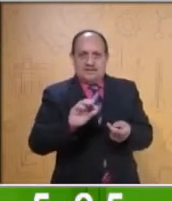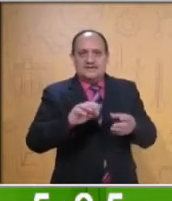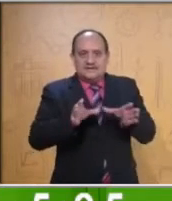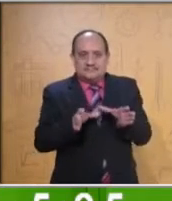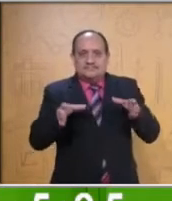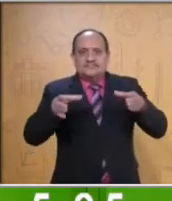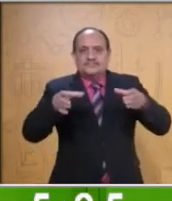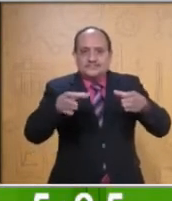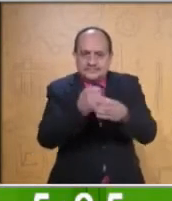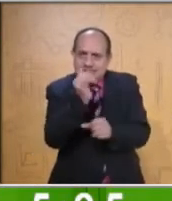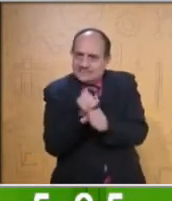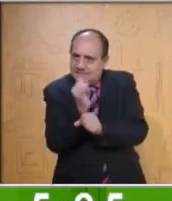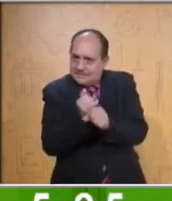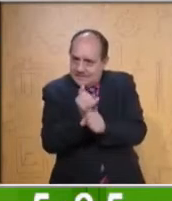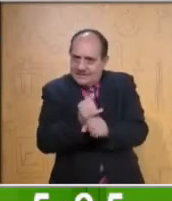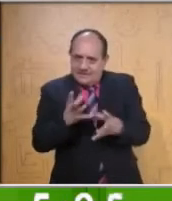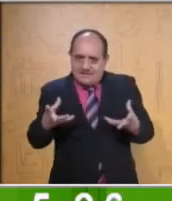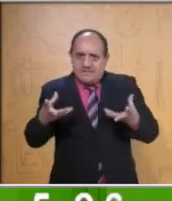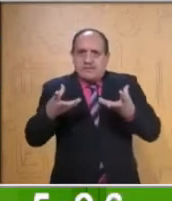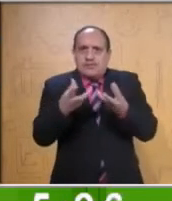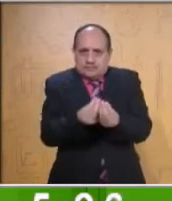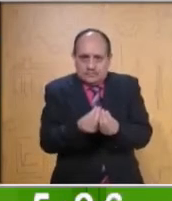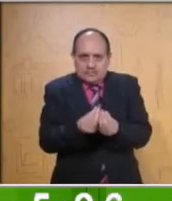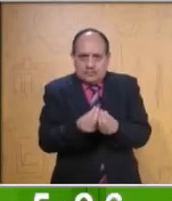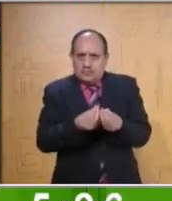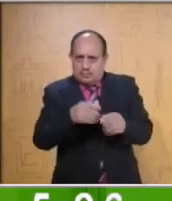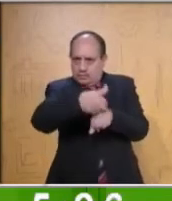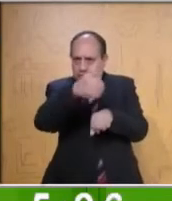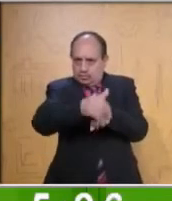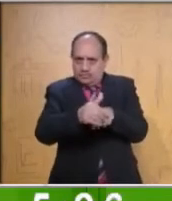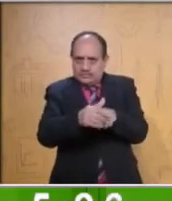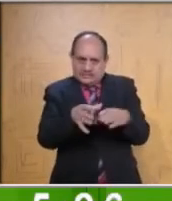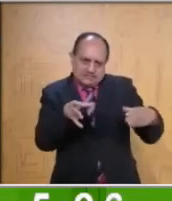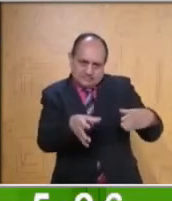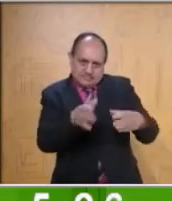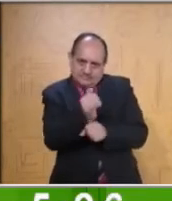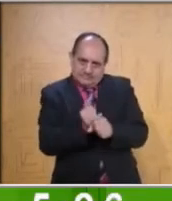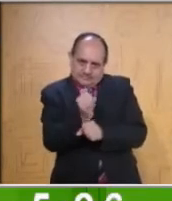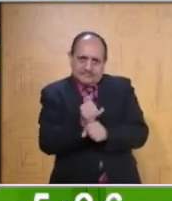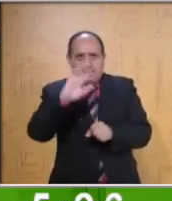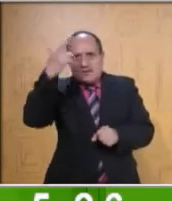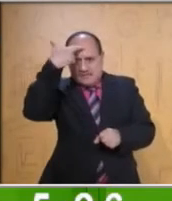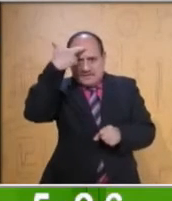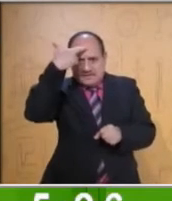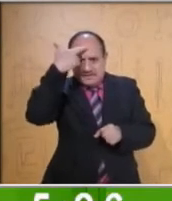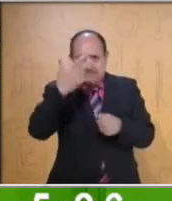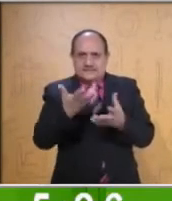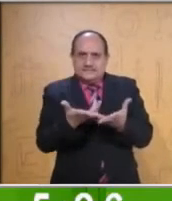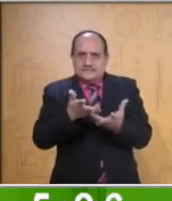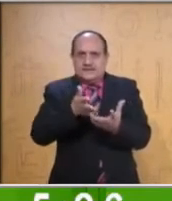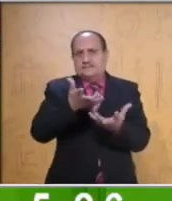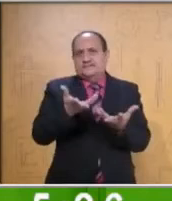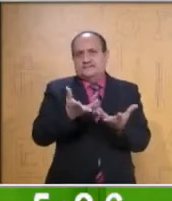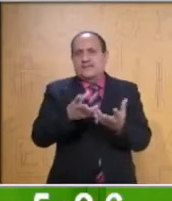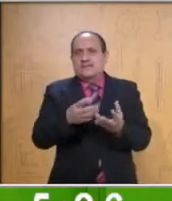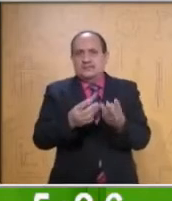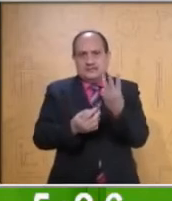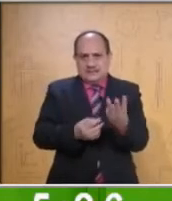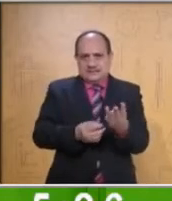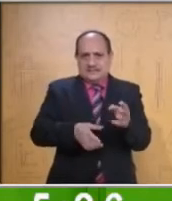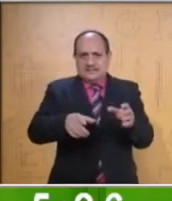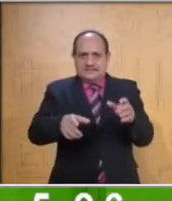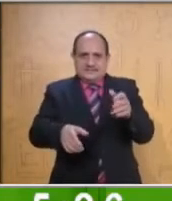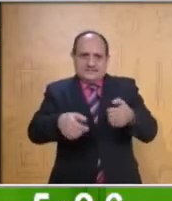nosotros tenemos o es el conjunto de datos que estamos manejando. Y acuérdense que las medidas de tendencia central, como ya bien lo